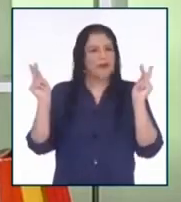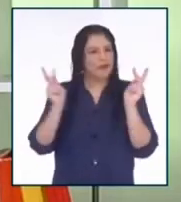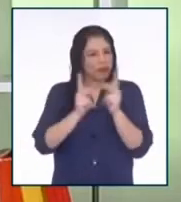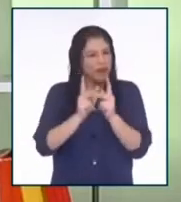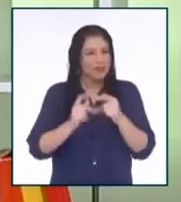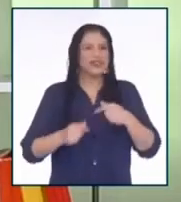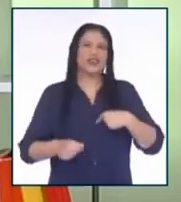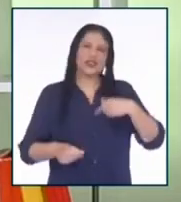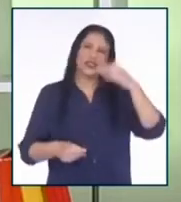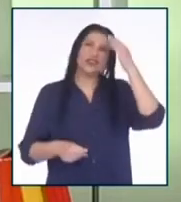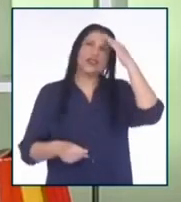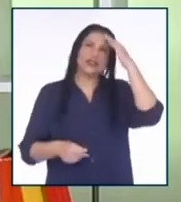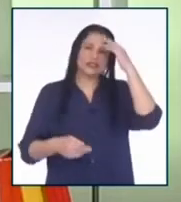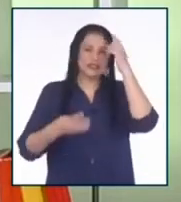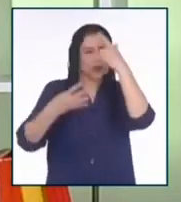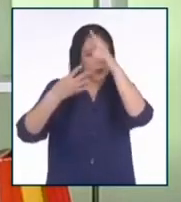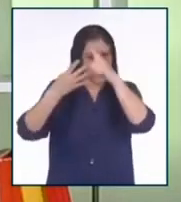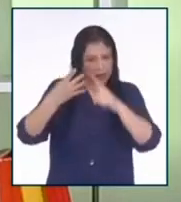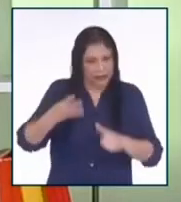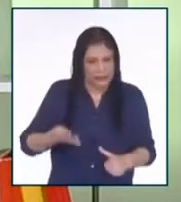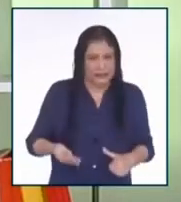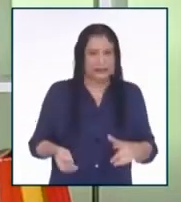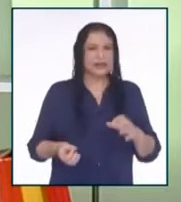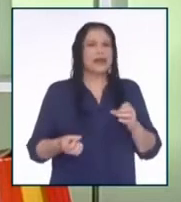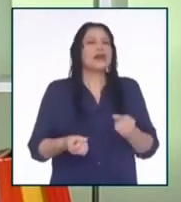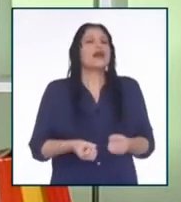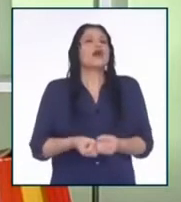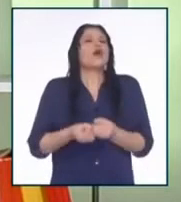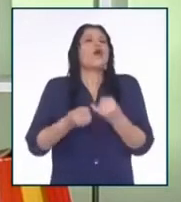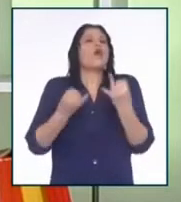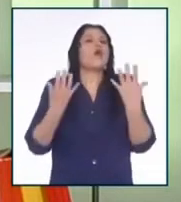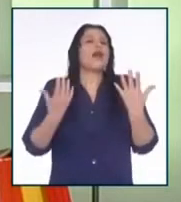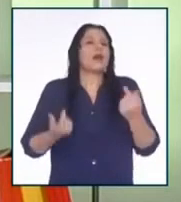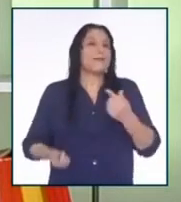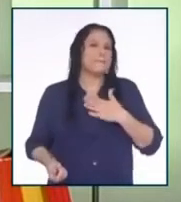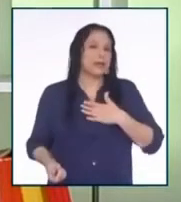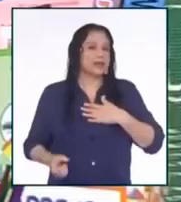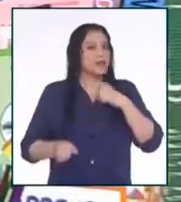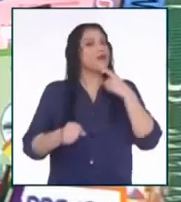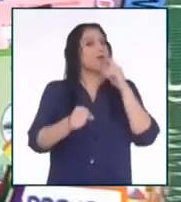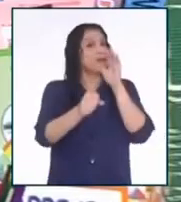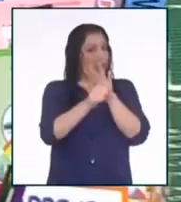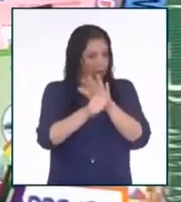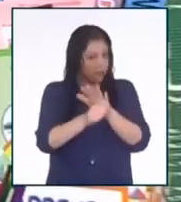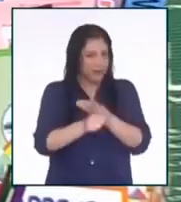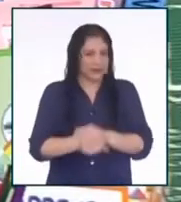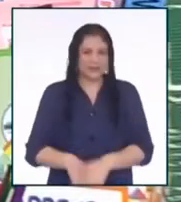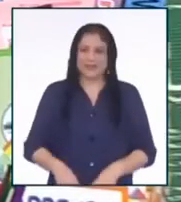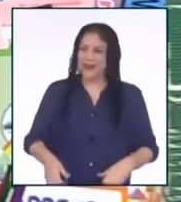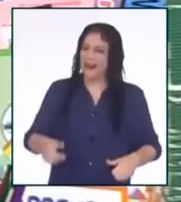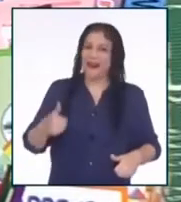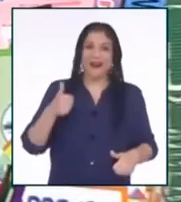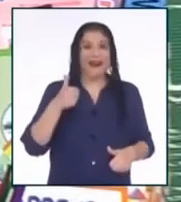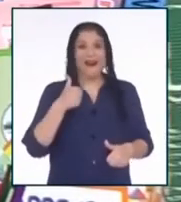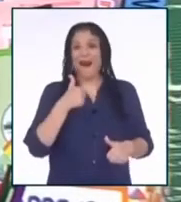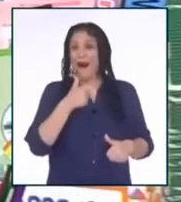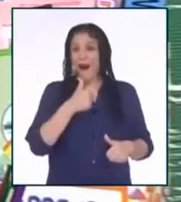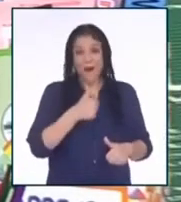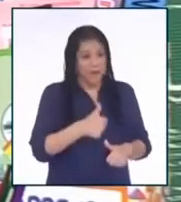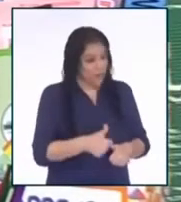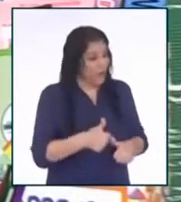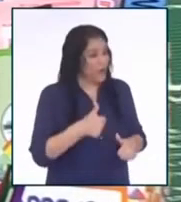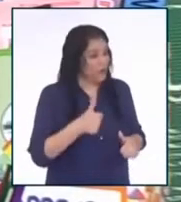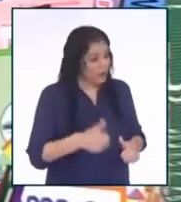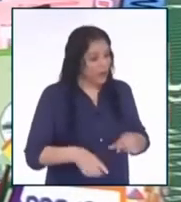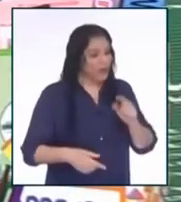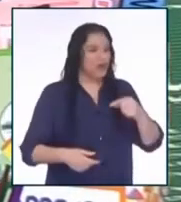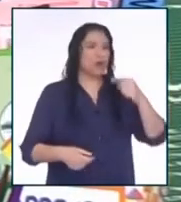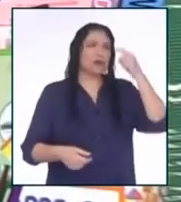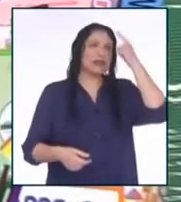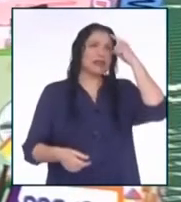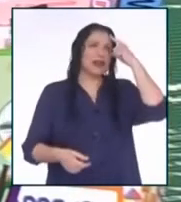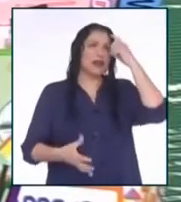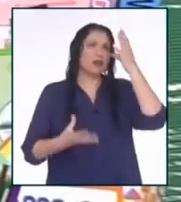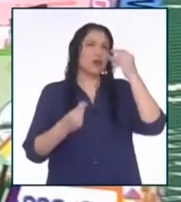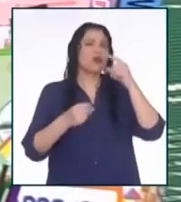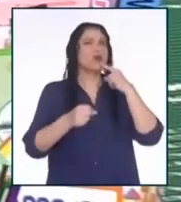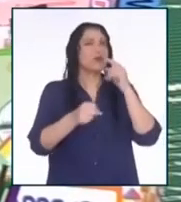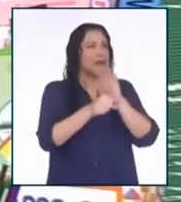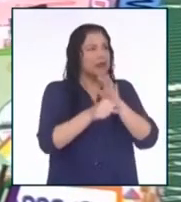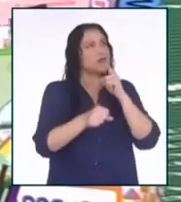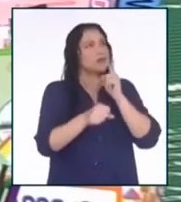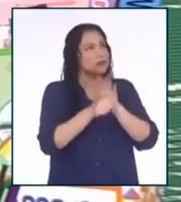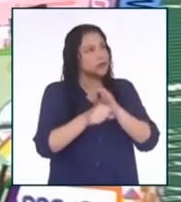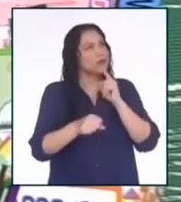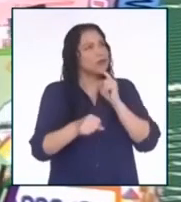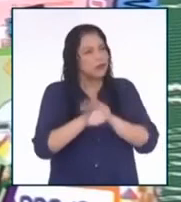Creo que ya tengo una lista más o menos grande de cuáles van a ser mis compromisos. Ajá, yo también tengo pensados muchos compromisos, así